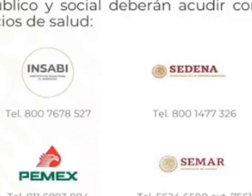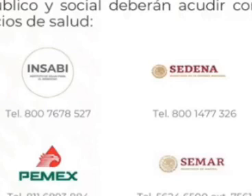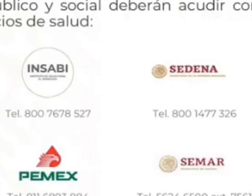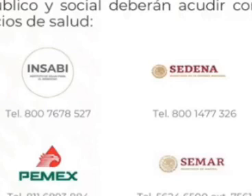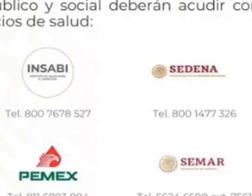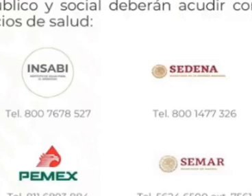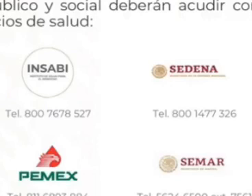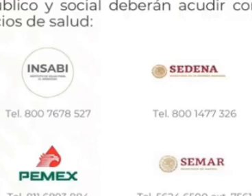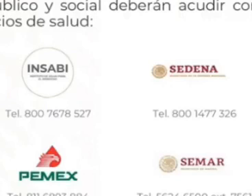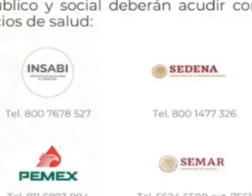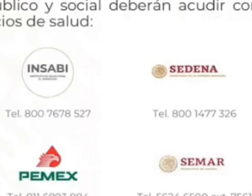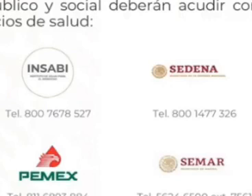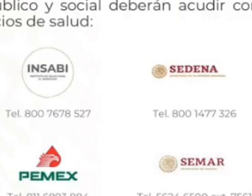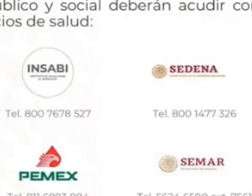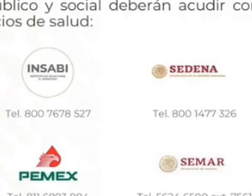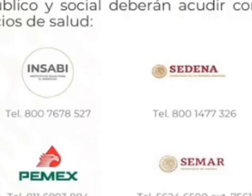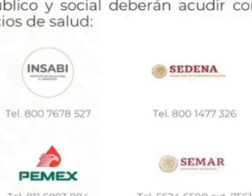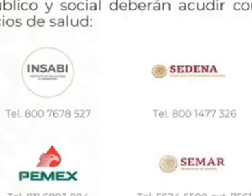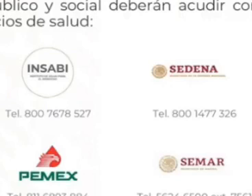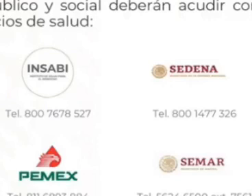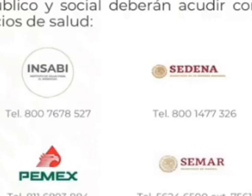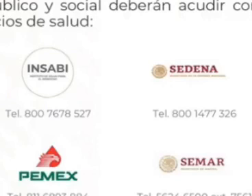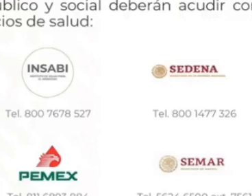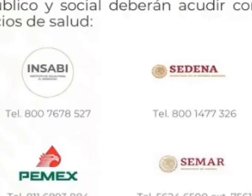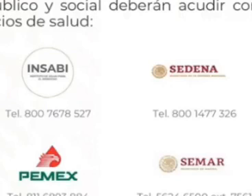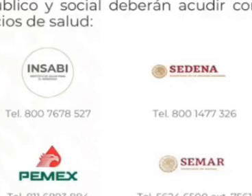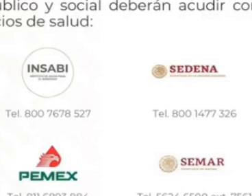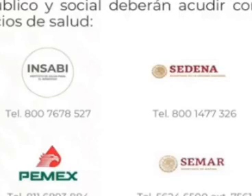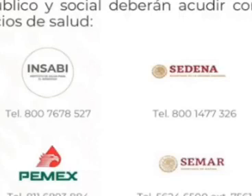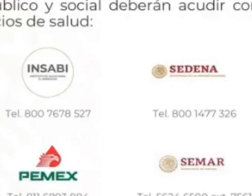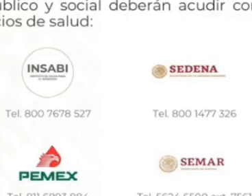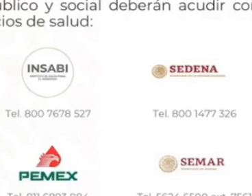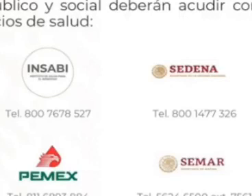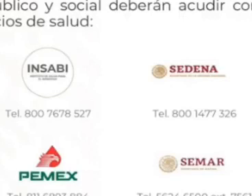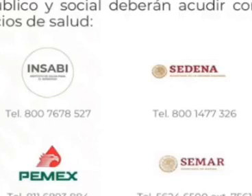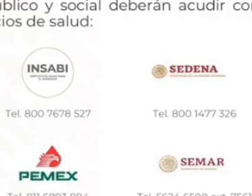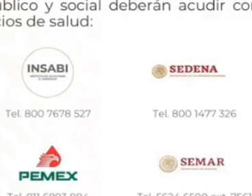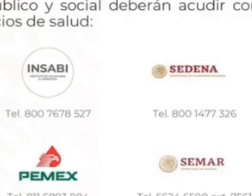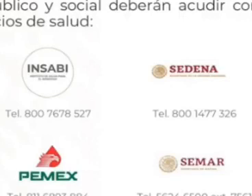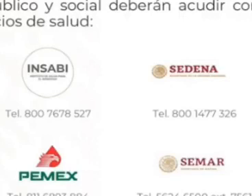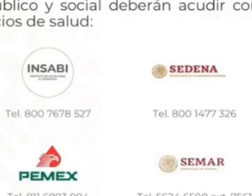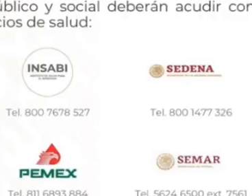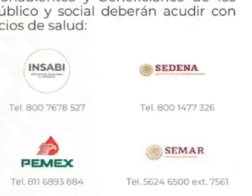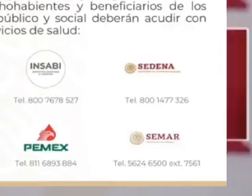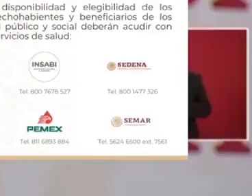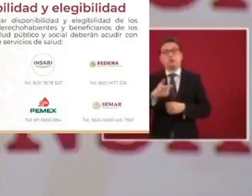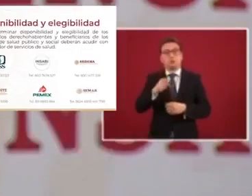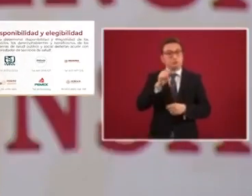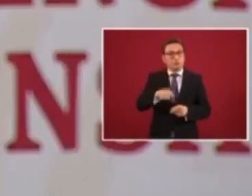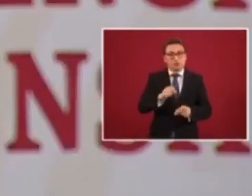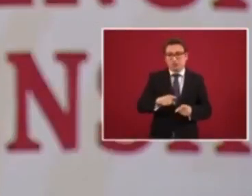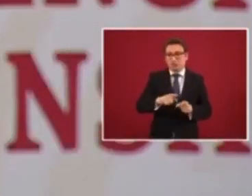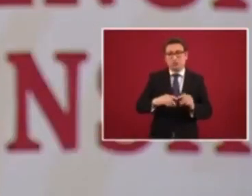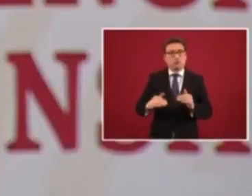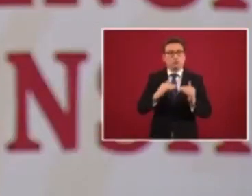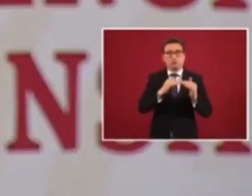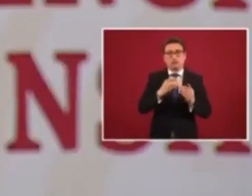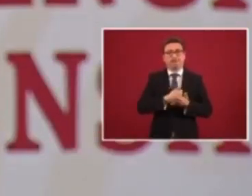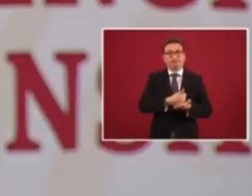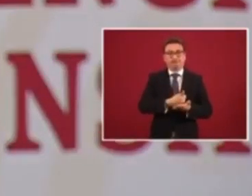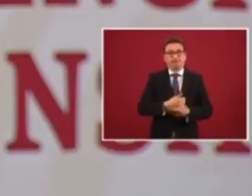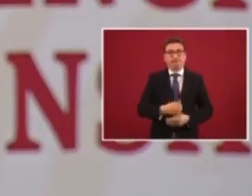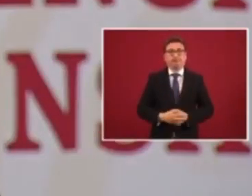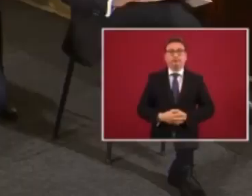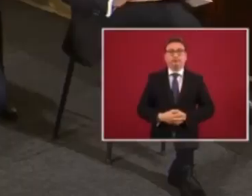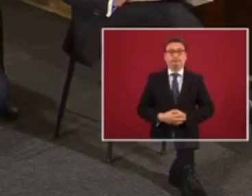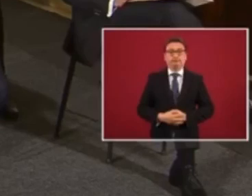que son abdominales. ¿Cuánto va a costar esto? En síntesis, acceden a cobrar lo mismo, la tarifa que cobra el Seguro Social del Issste.